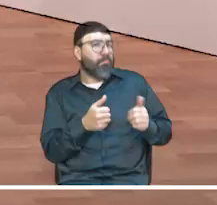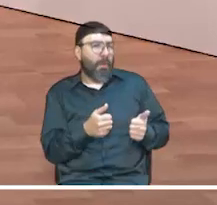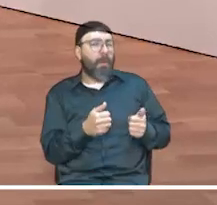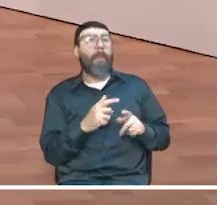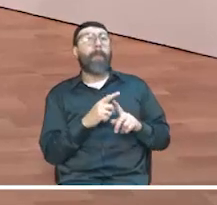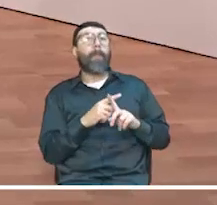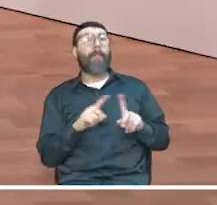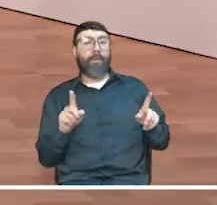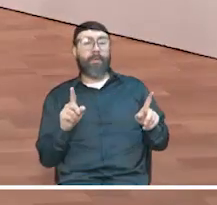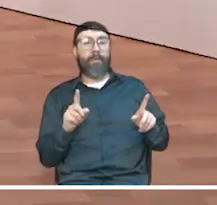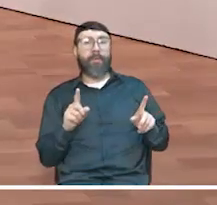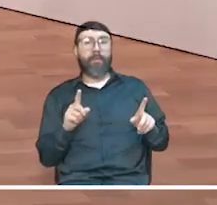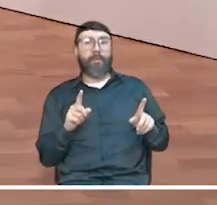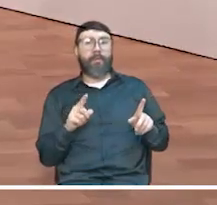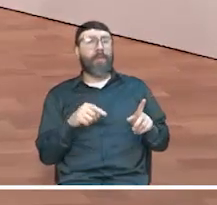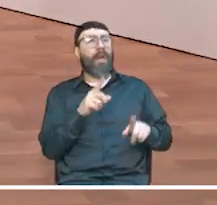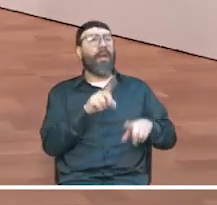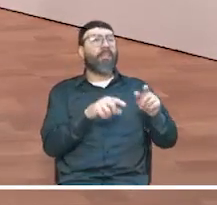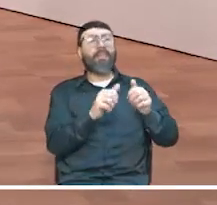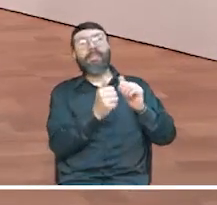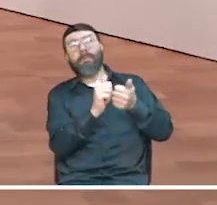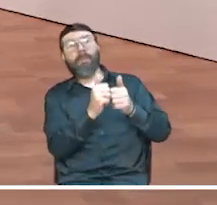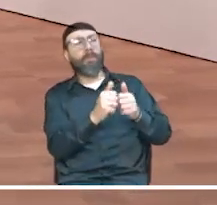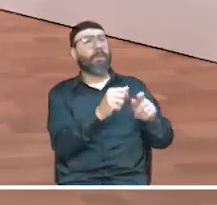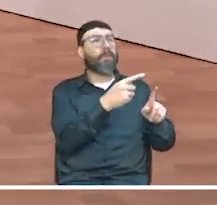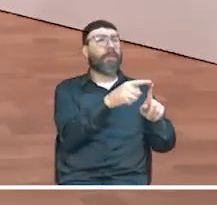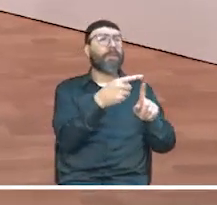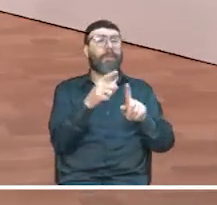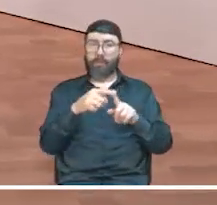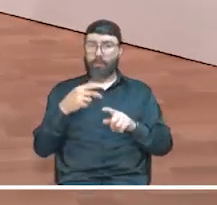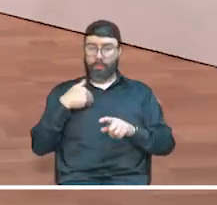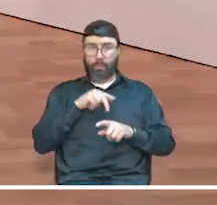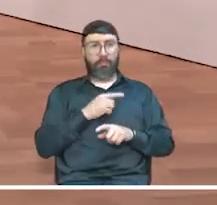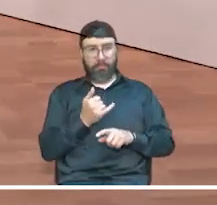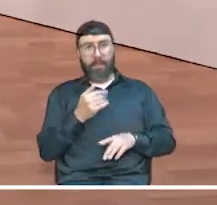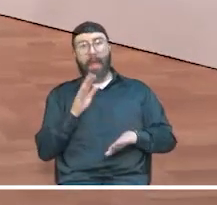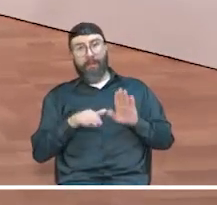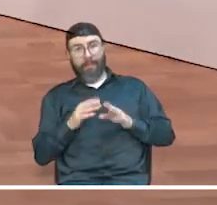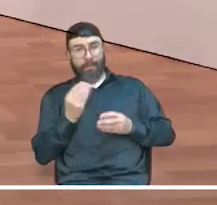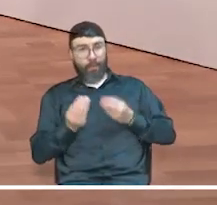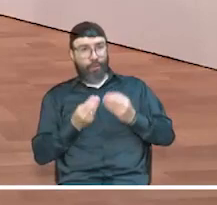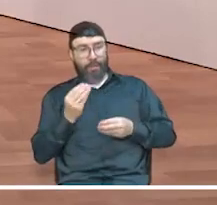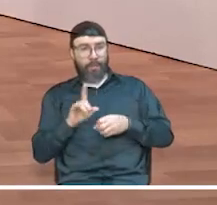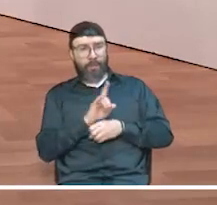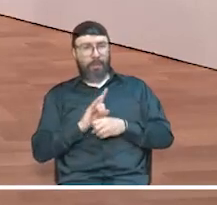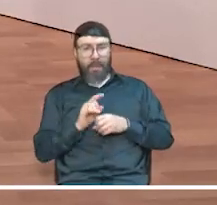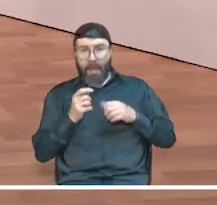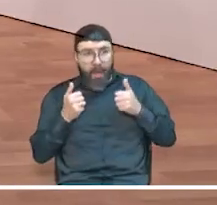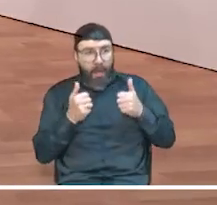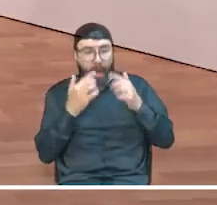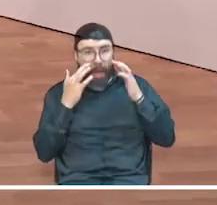para muchas de las disciplinas y para mucho de lo que lo utilizamos no es tan eficiente.